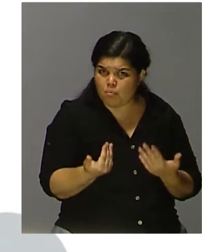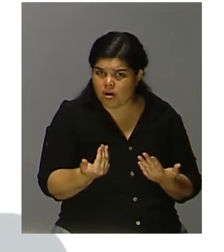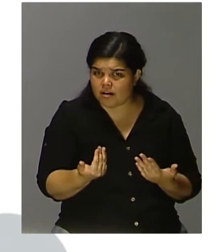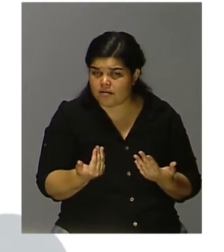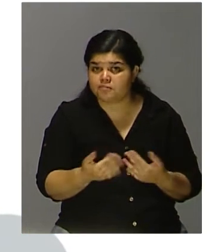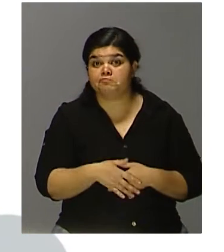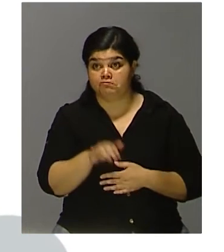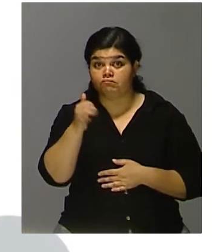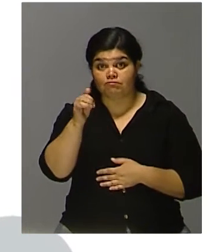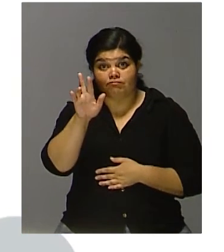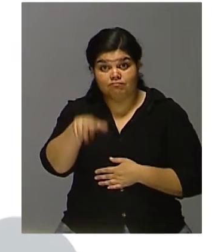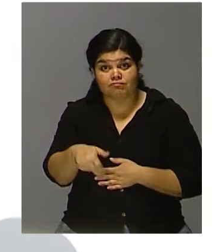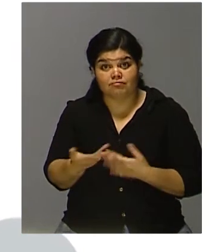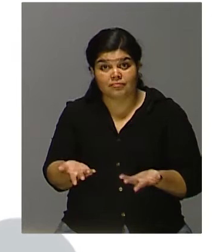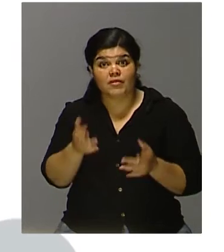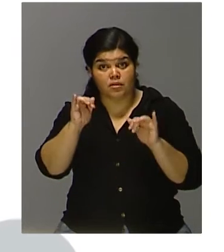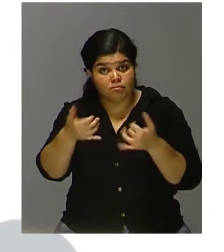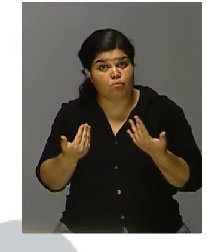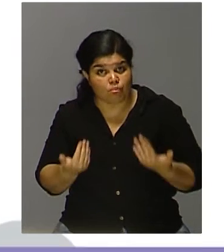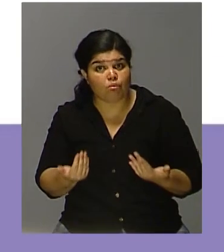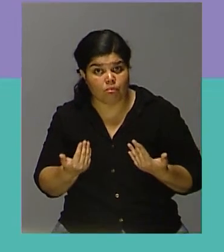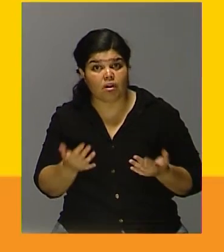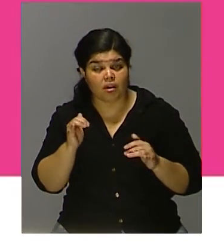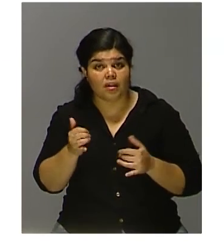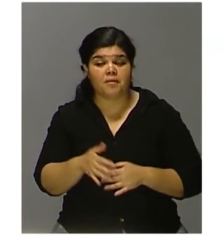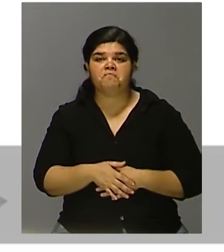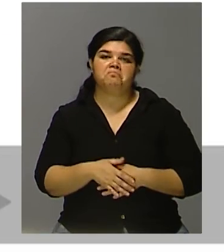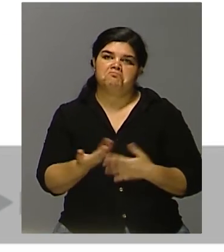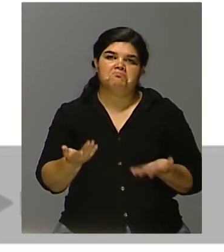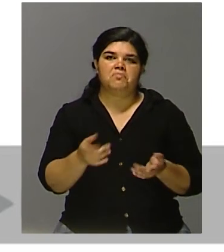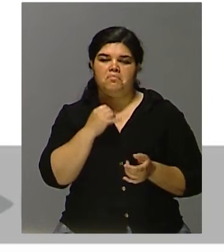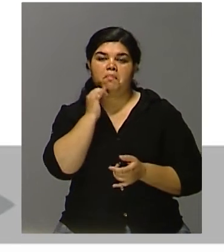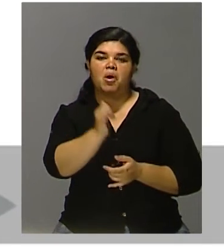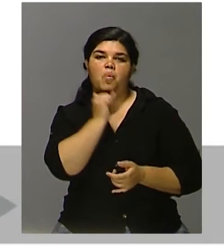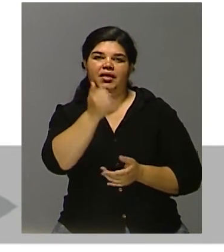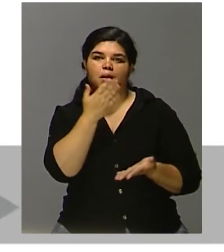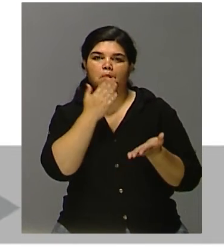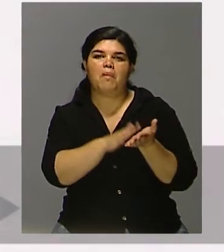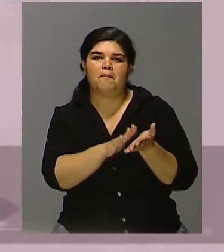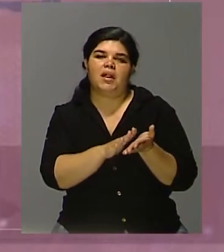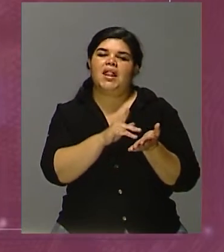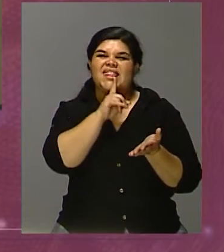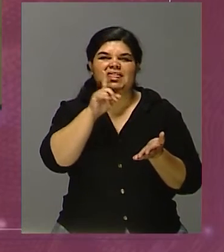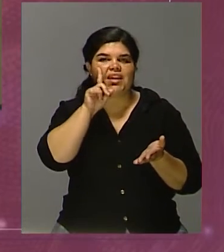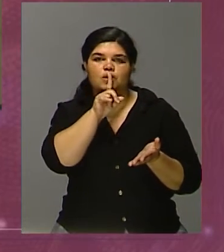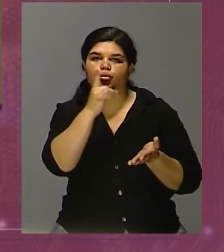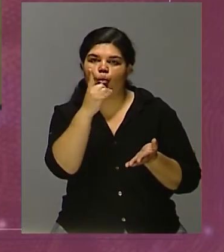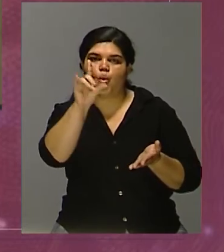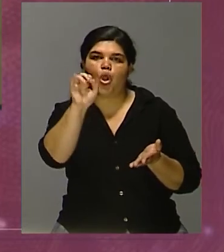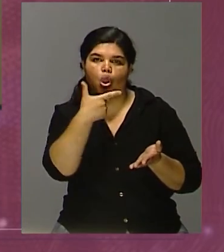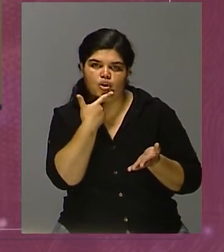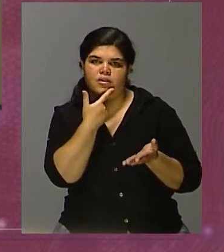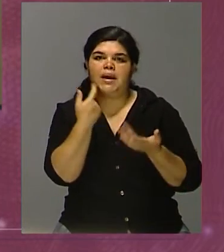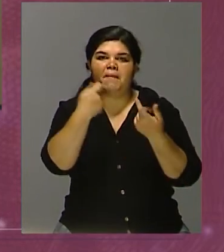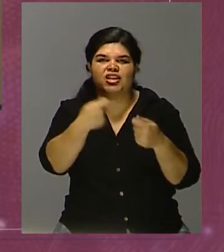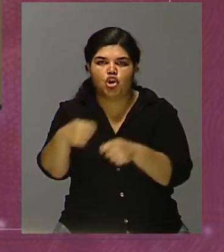Absolutamente, absolutamente sí, porque todos estos títulos de los cuales estamos, la pregunta es muy buena, todos estos títulos de los cuales estamos